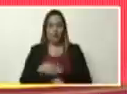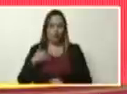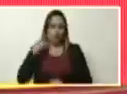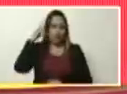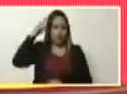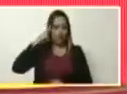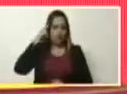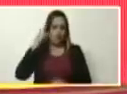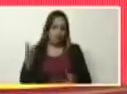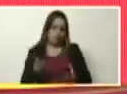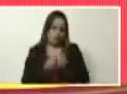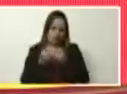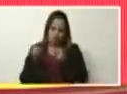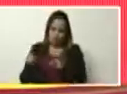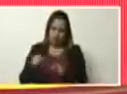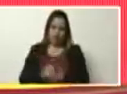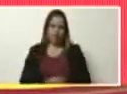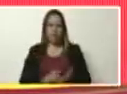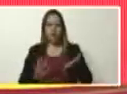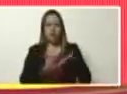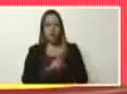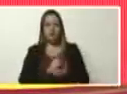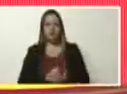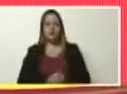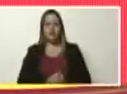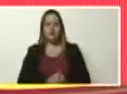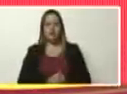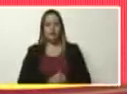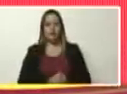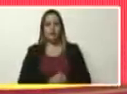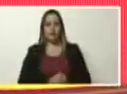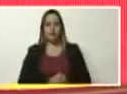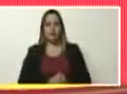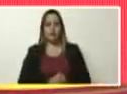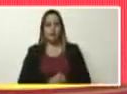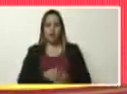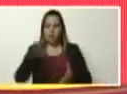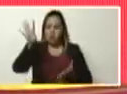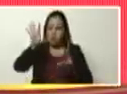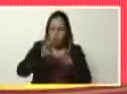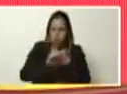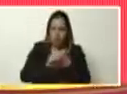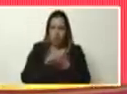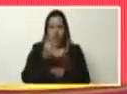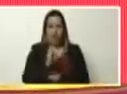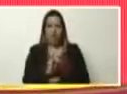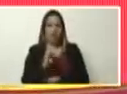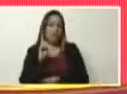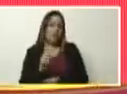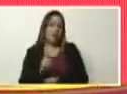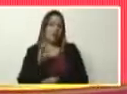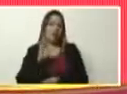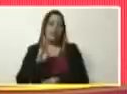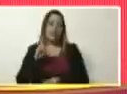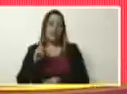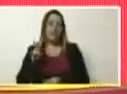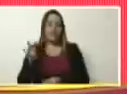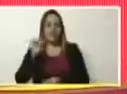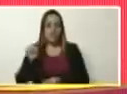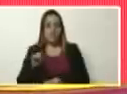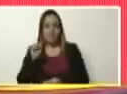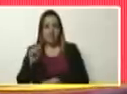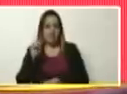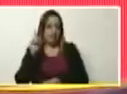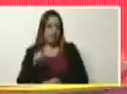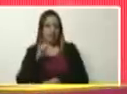presidente, junto con usted, respecto a la periodización que ha tenido también PDVSA y también